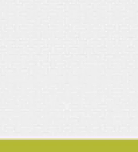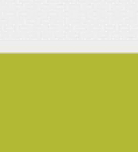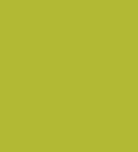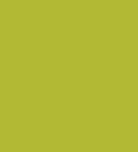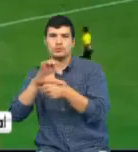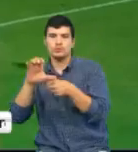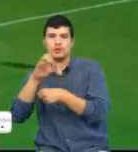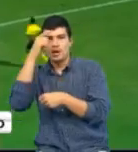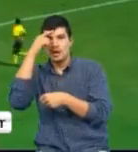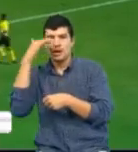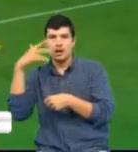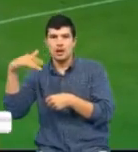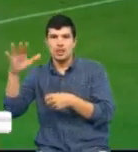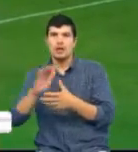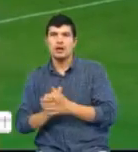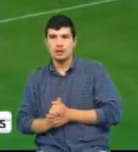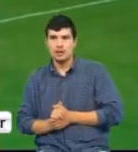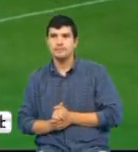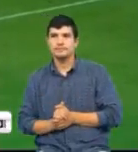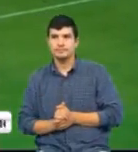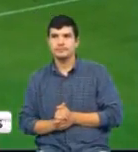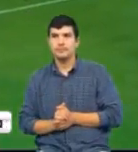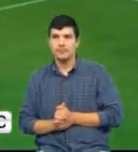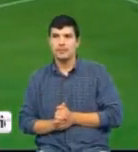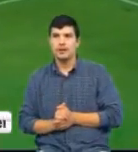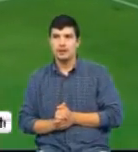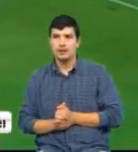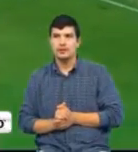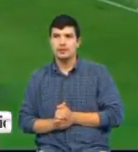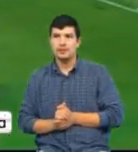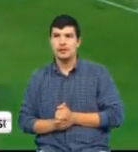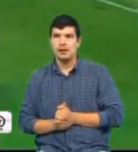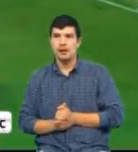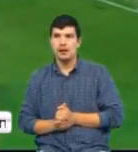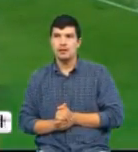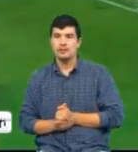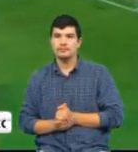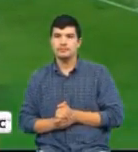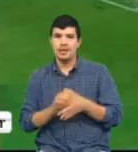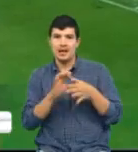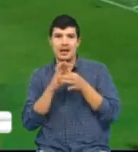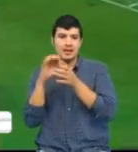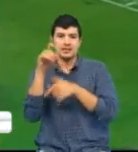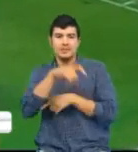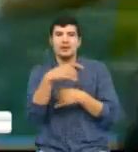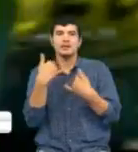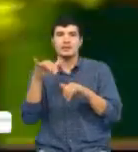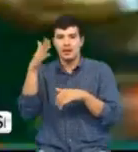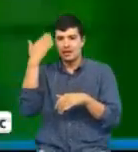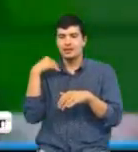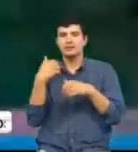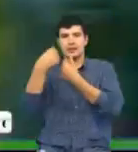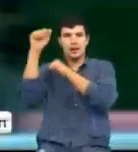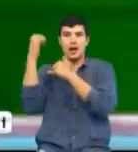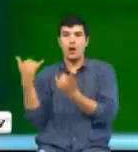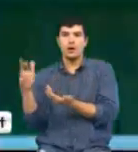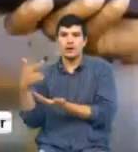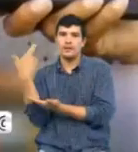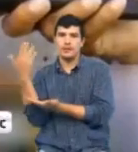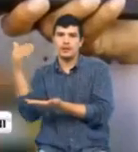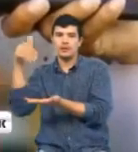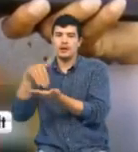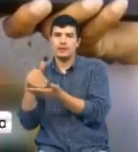Altro.com. Ganar era la asignatura pendiente de Alianza Petrolera en la liga. Ya lo logró el fin de semana pasado ante Tolima y ahora espera ratificarlo contra